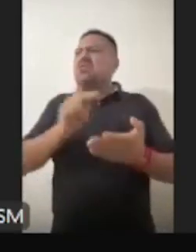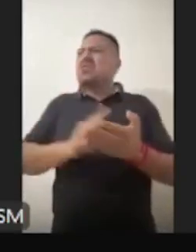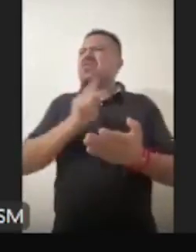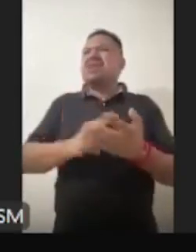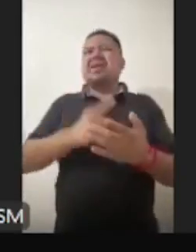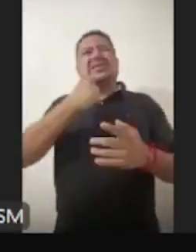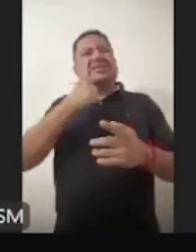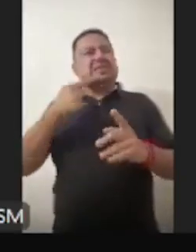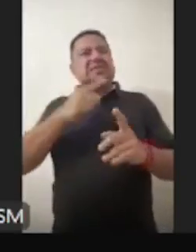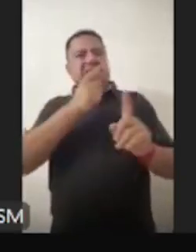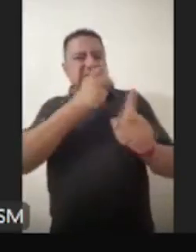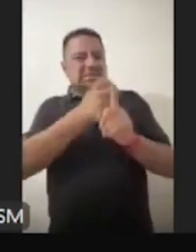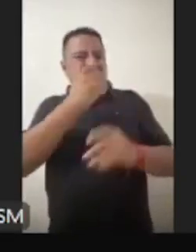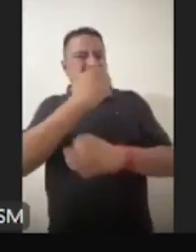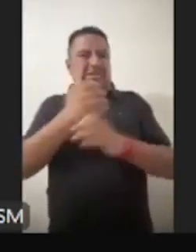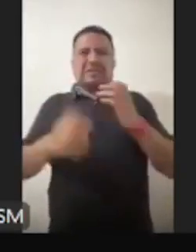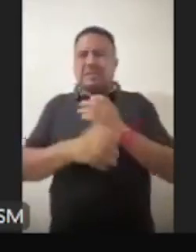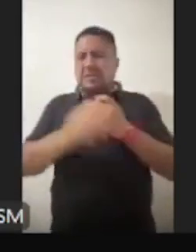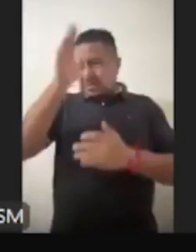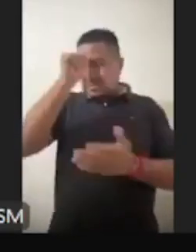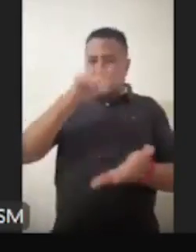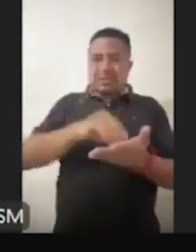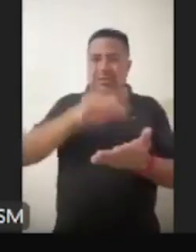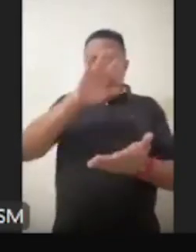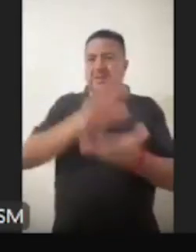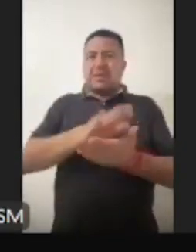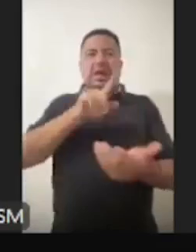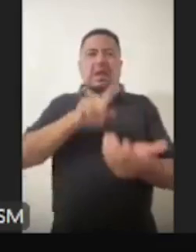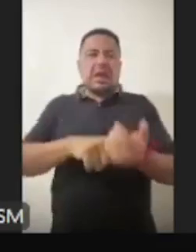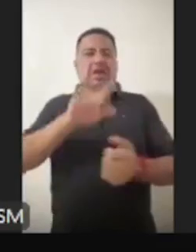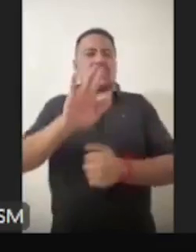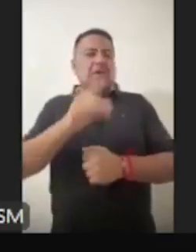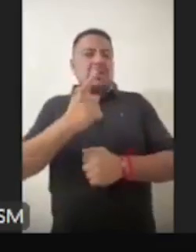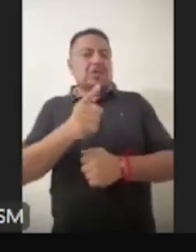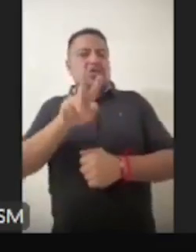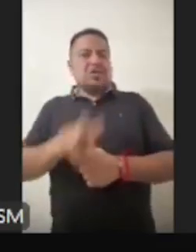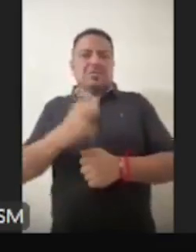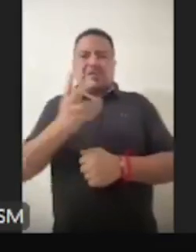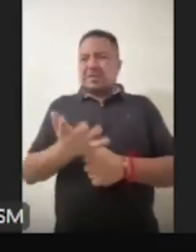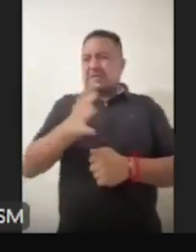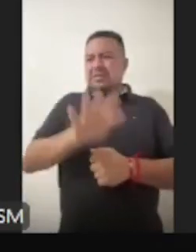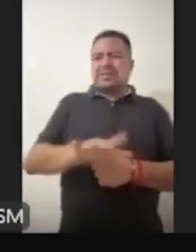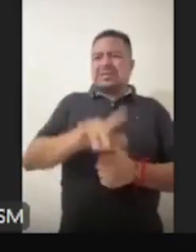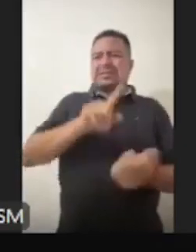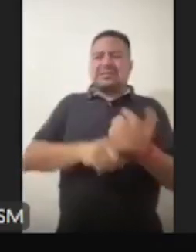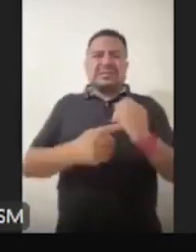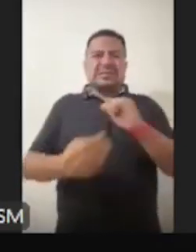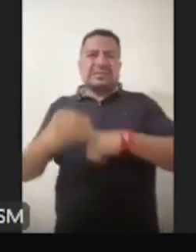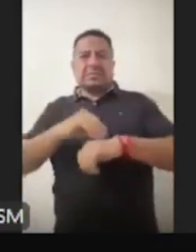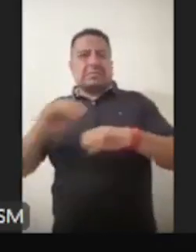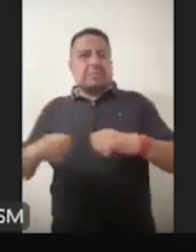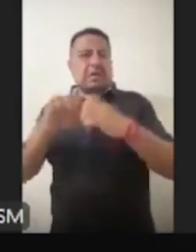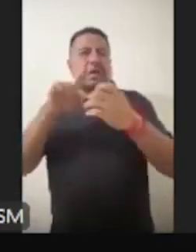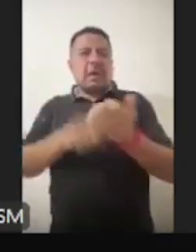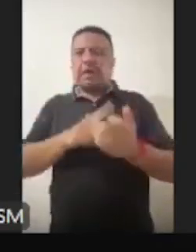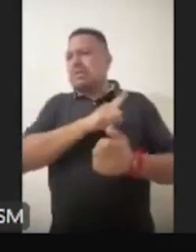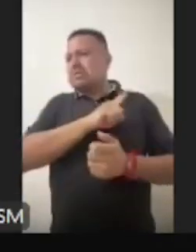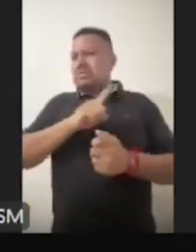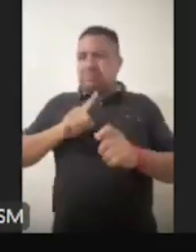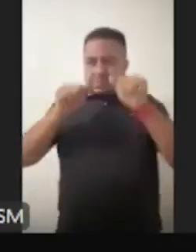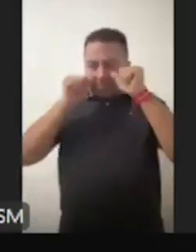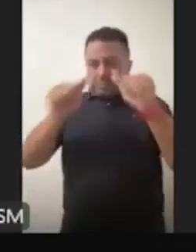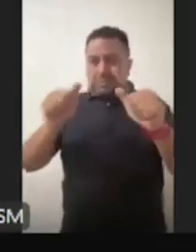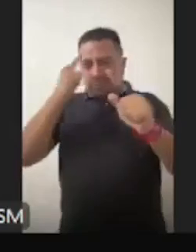denunciados de conformidad con la jurisprudencia 41/2010 de rubro reincidencia, elementos mínimos que deben considerarse para